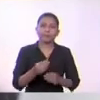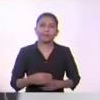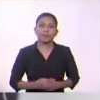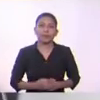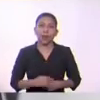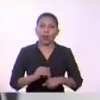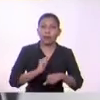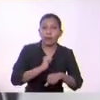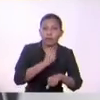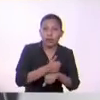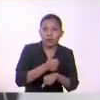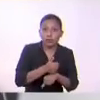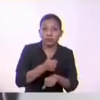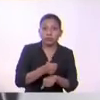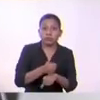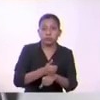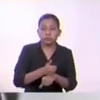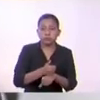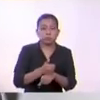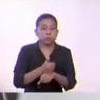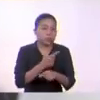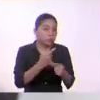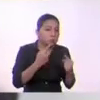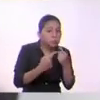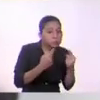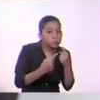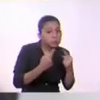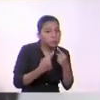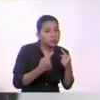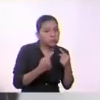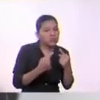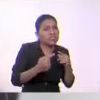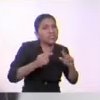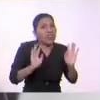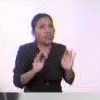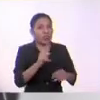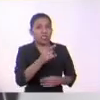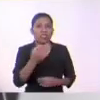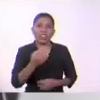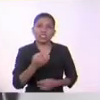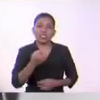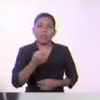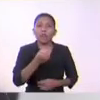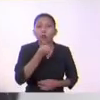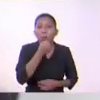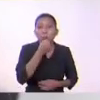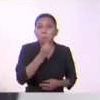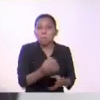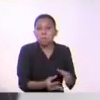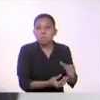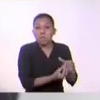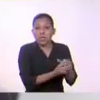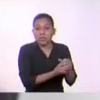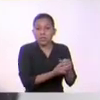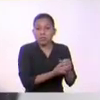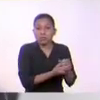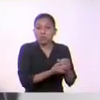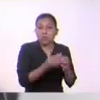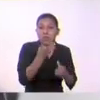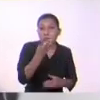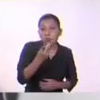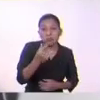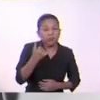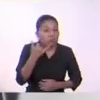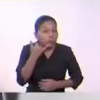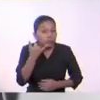Establece algún vínculo con el entrevistado por si necesitas información adicional. Puede ser su número de teléfono,